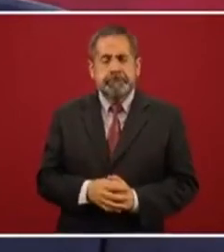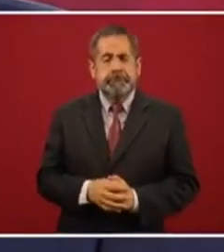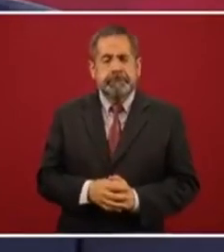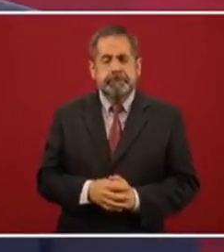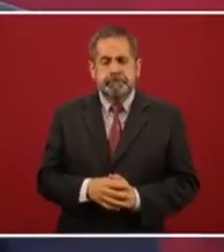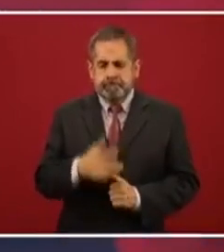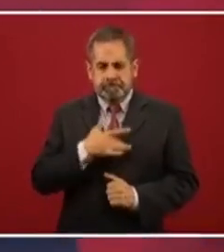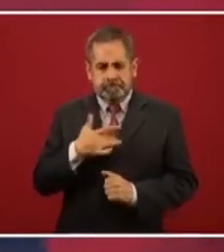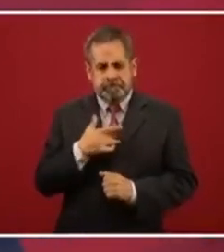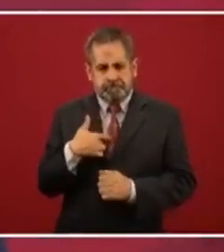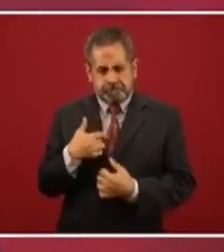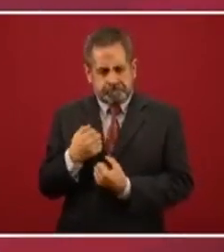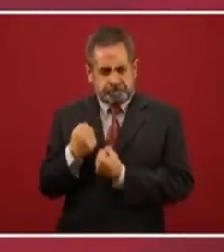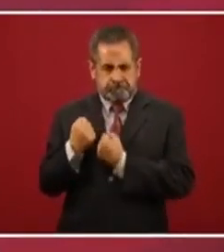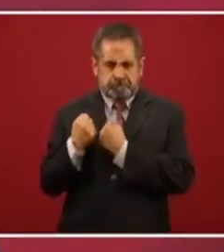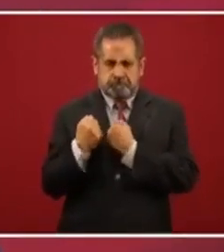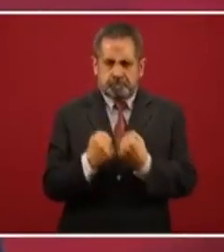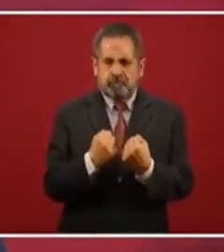fuerte,